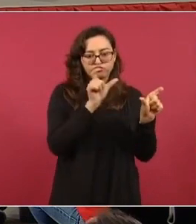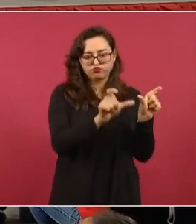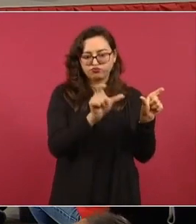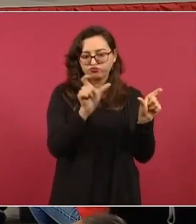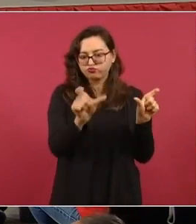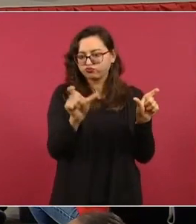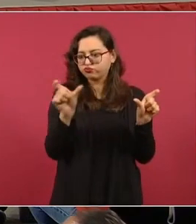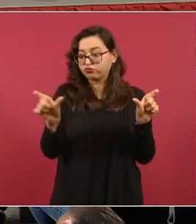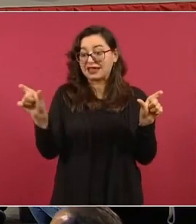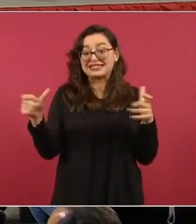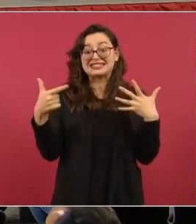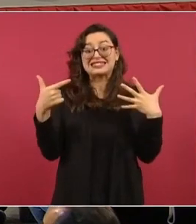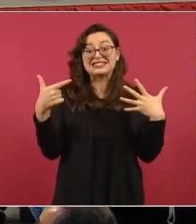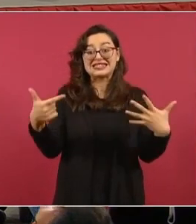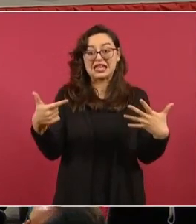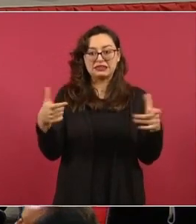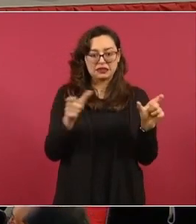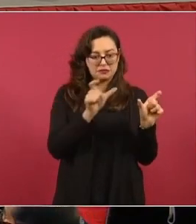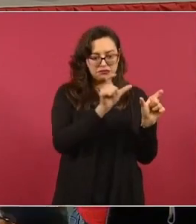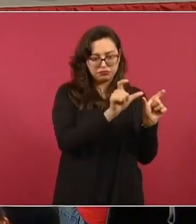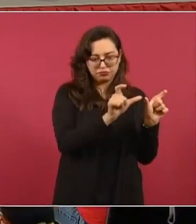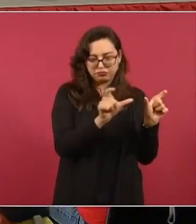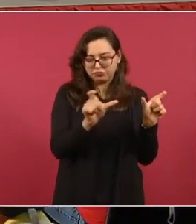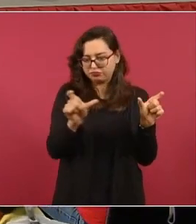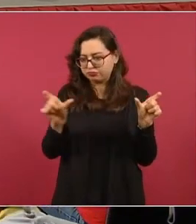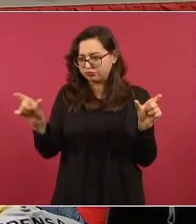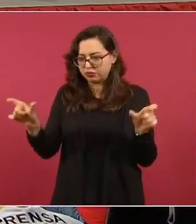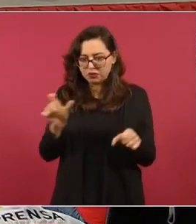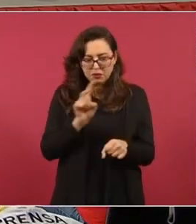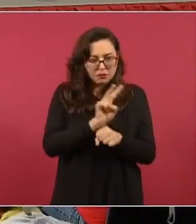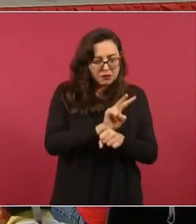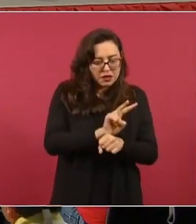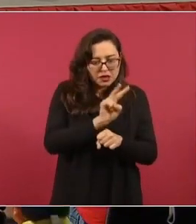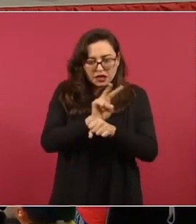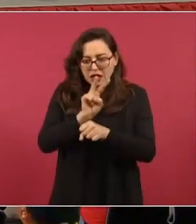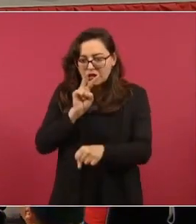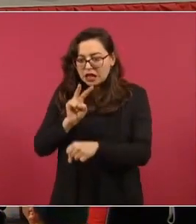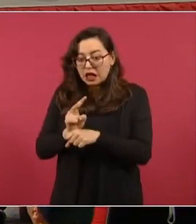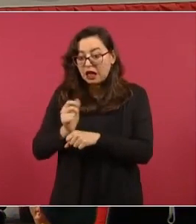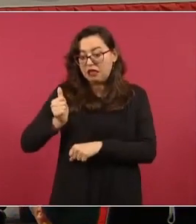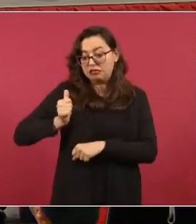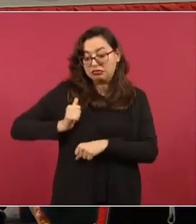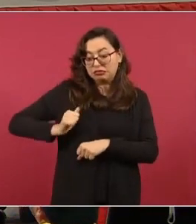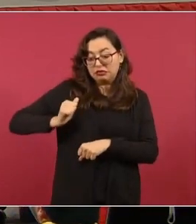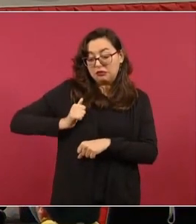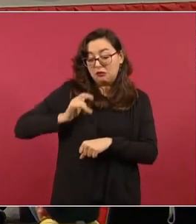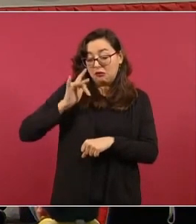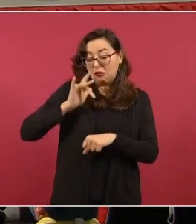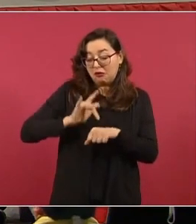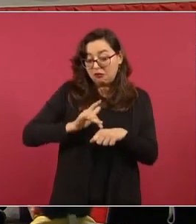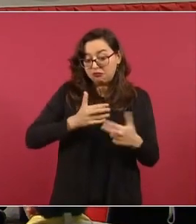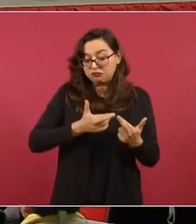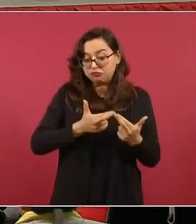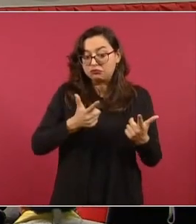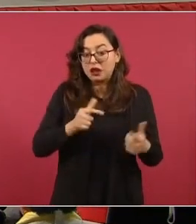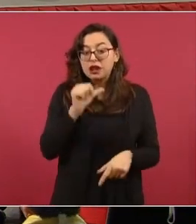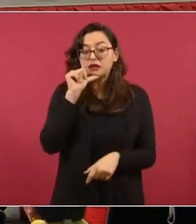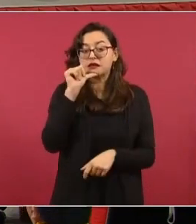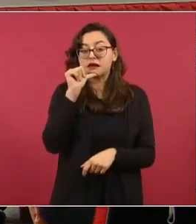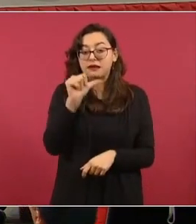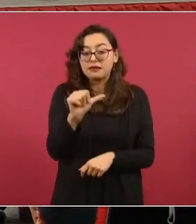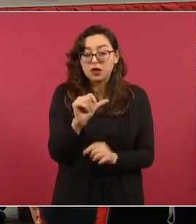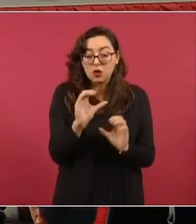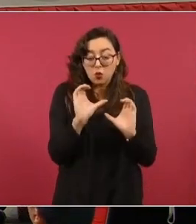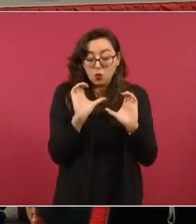está a cargo de la gobernadora Mara Lezama de Quintana Roo, y el